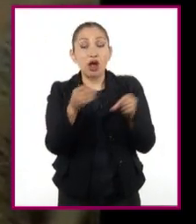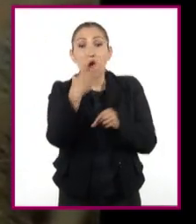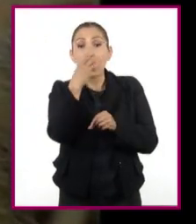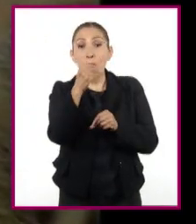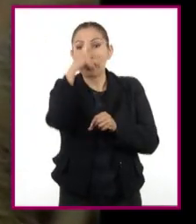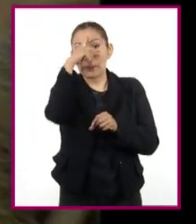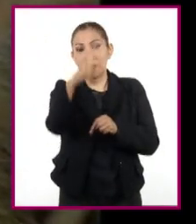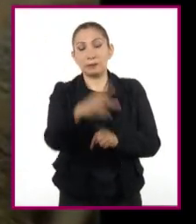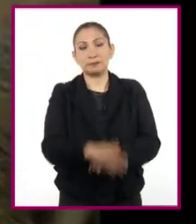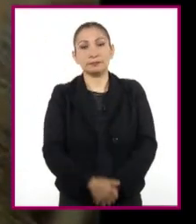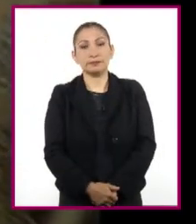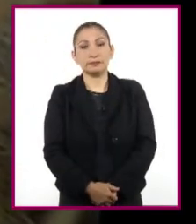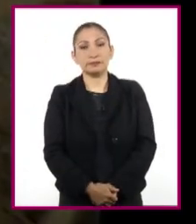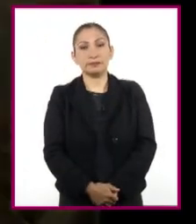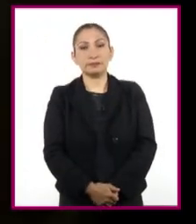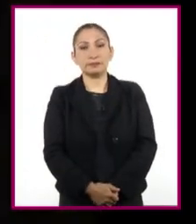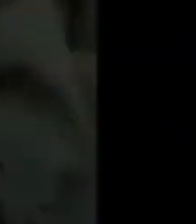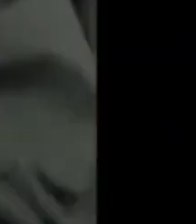del lobo mexicano.